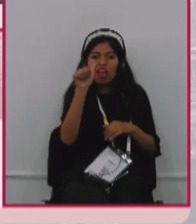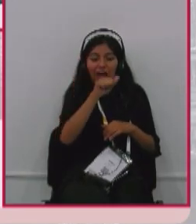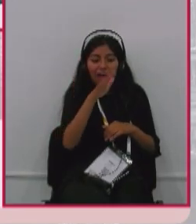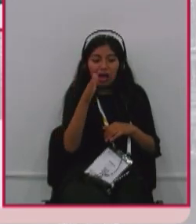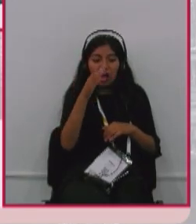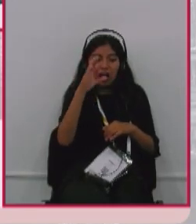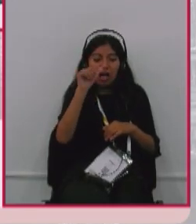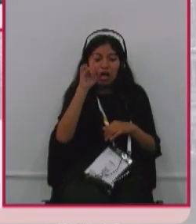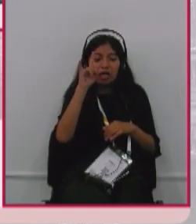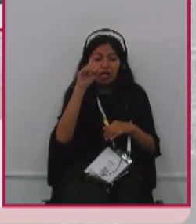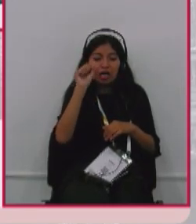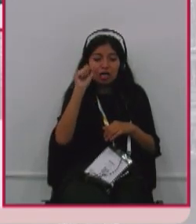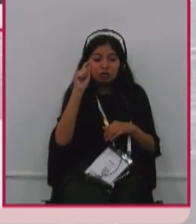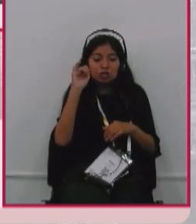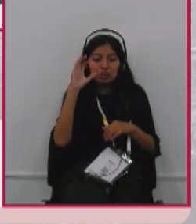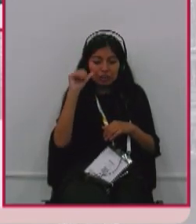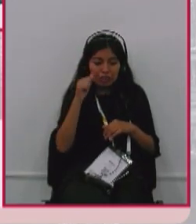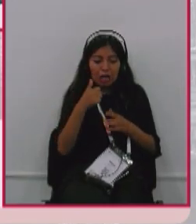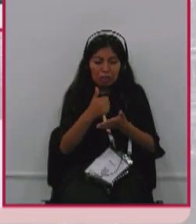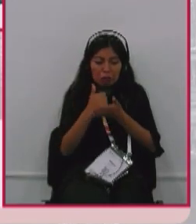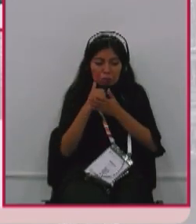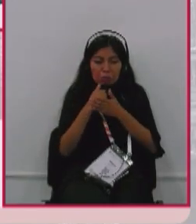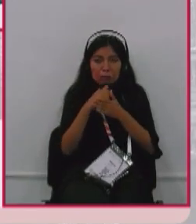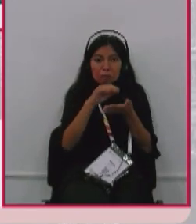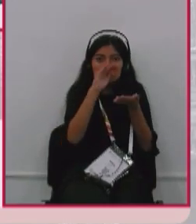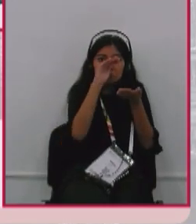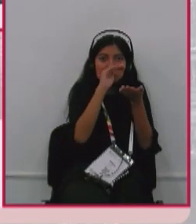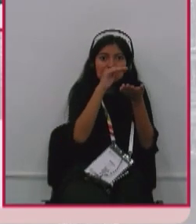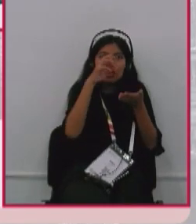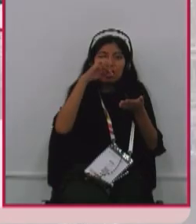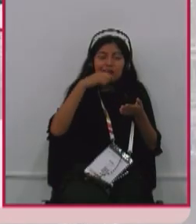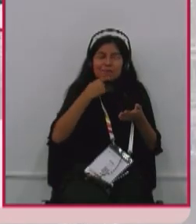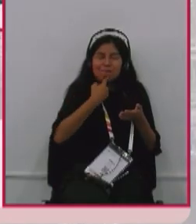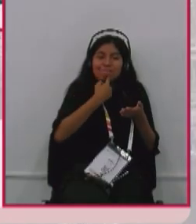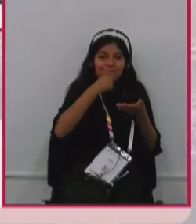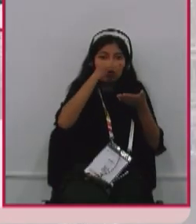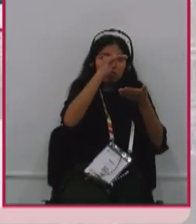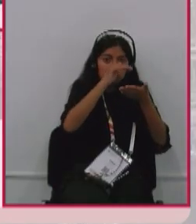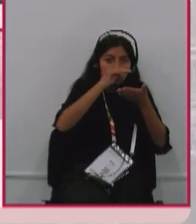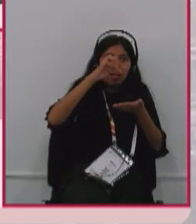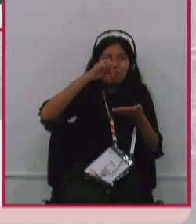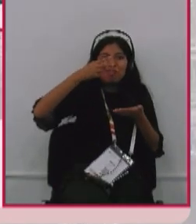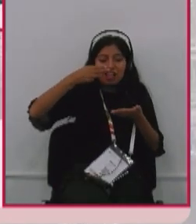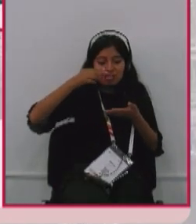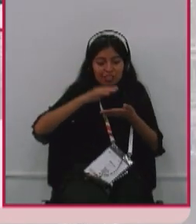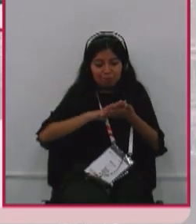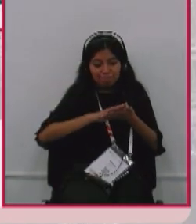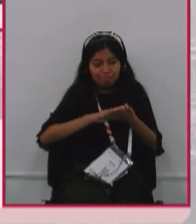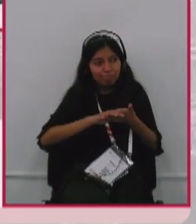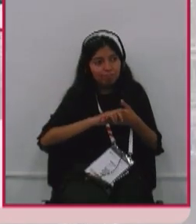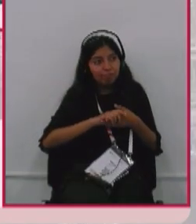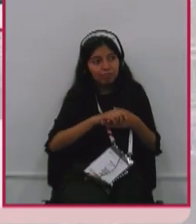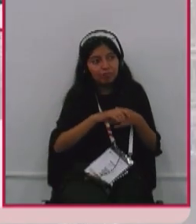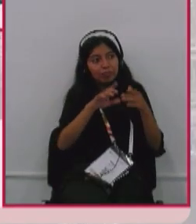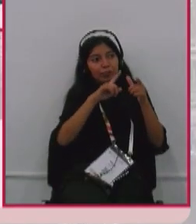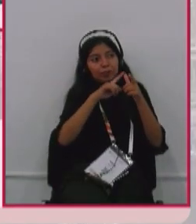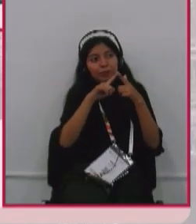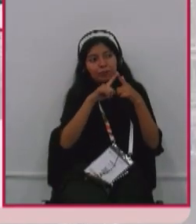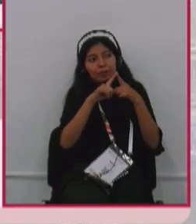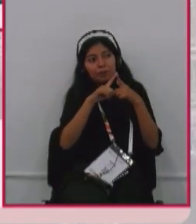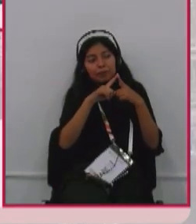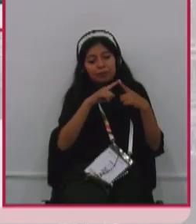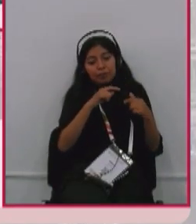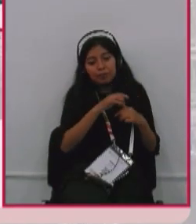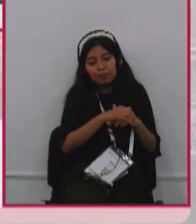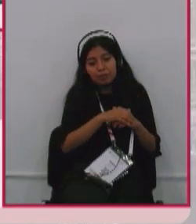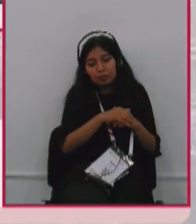Sí nos ha ayudado a mitigar la acidificación de estos pads, ¿no? Entonces, con la soda